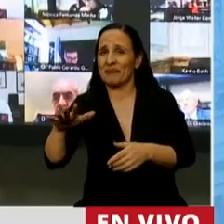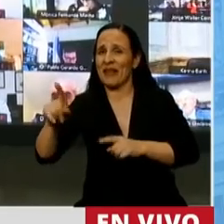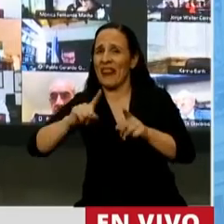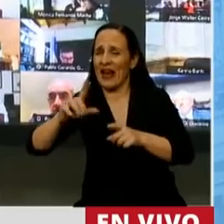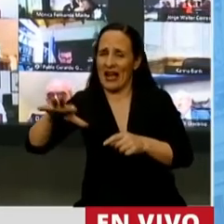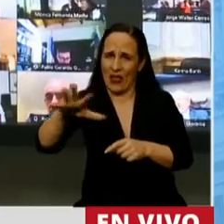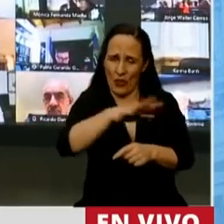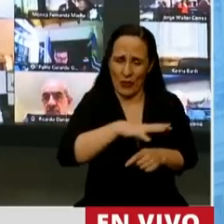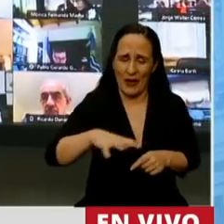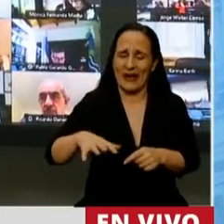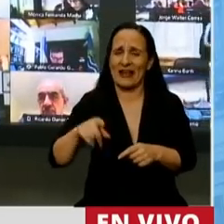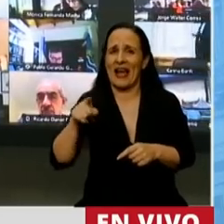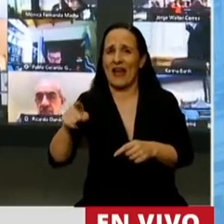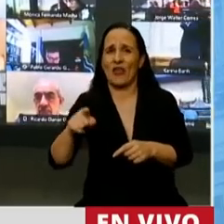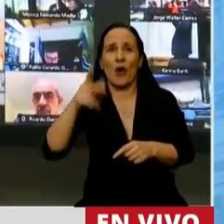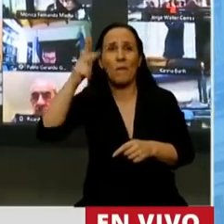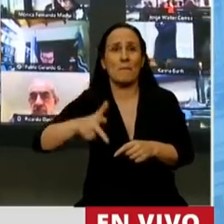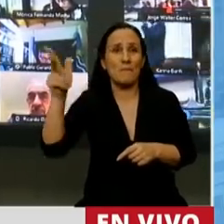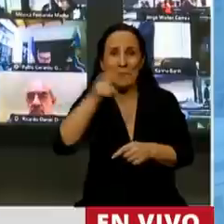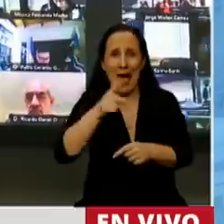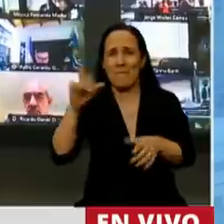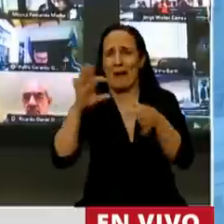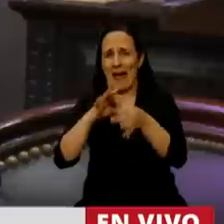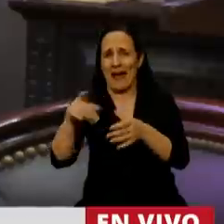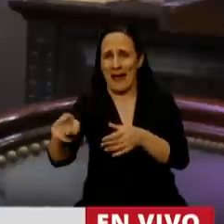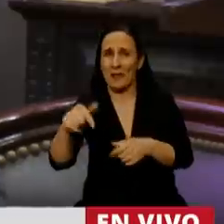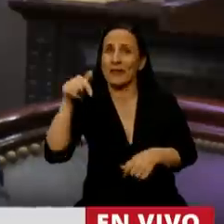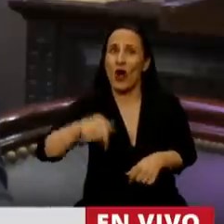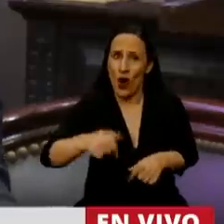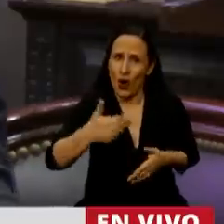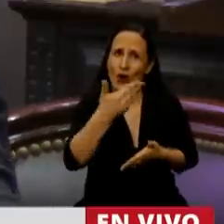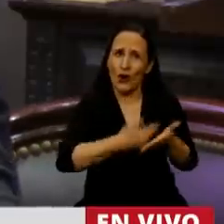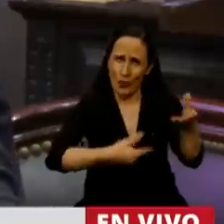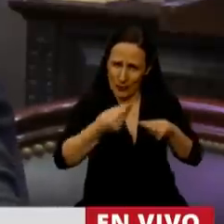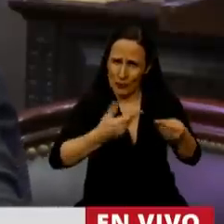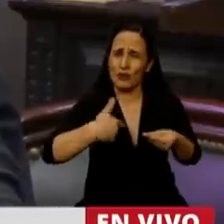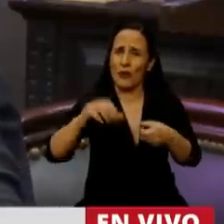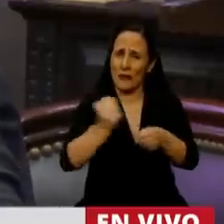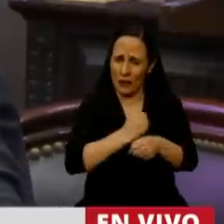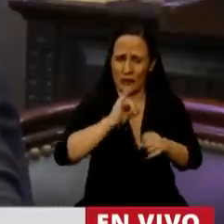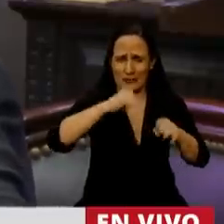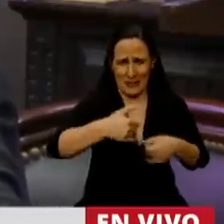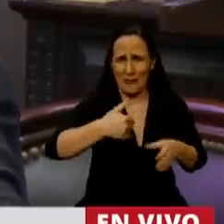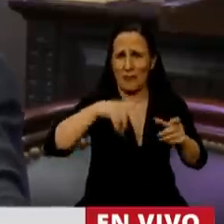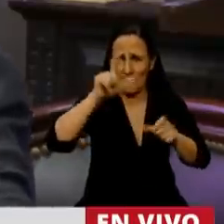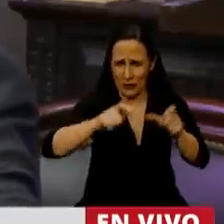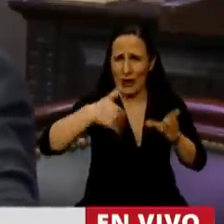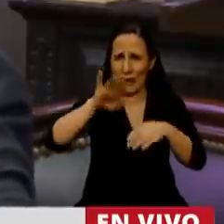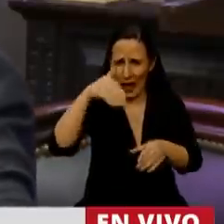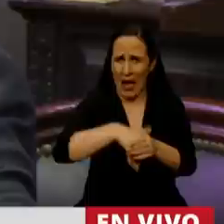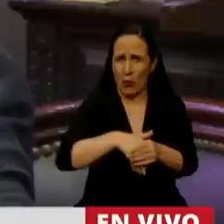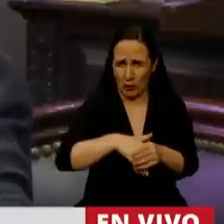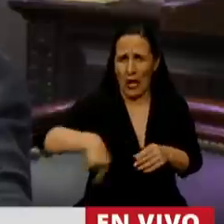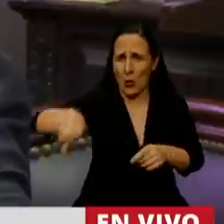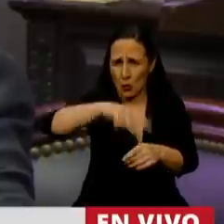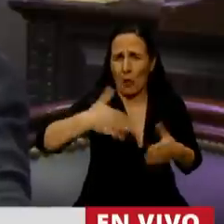movimientos piqueteros hasta el papá manejan y hoy van a tener presupuesto porque van a tener los votos y pueden cambiar lo que